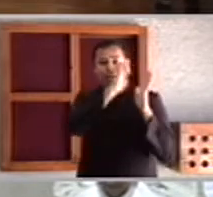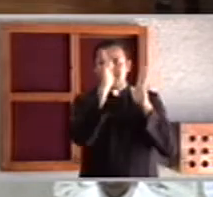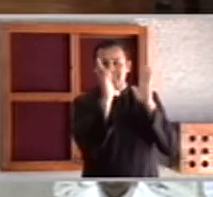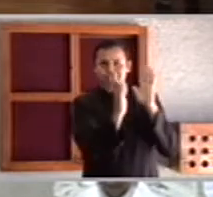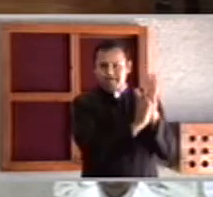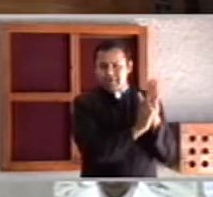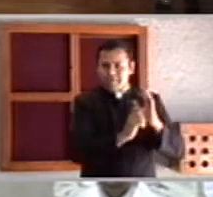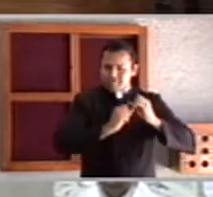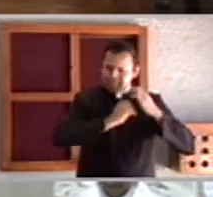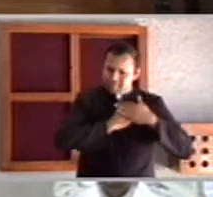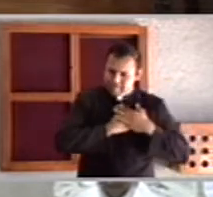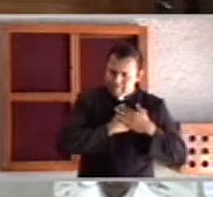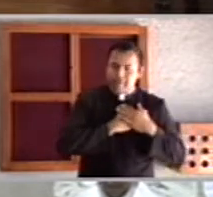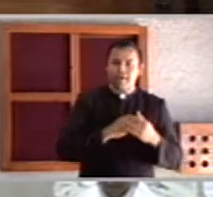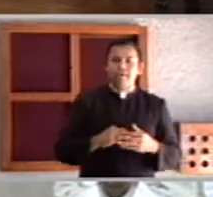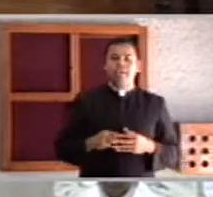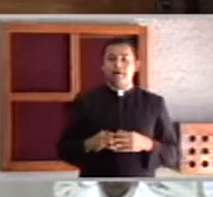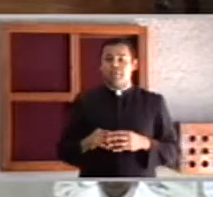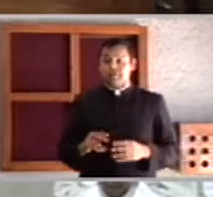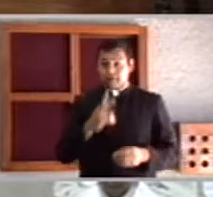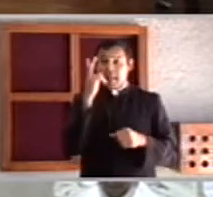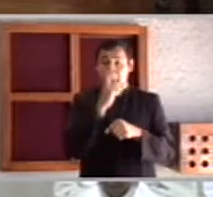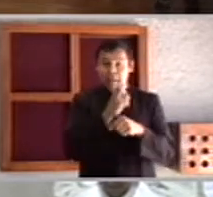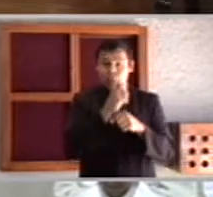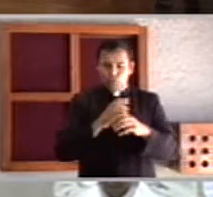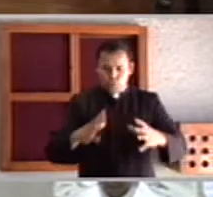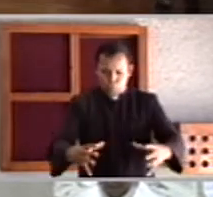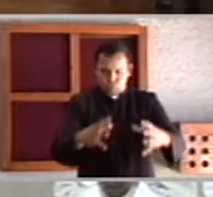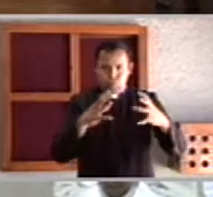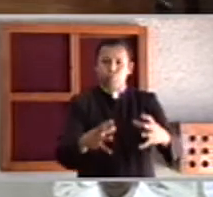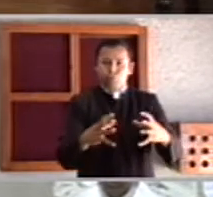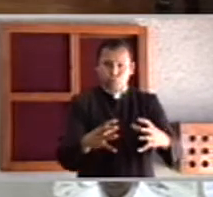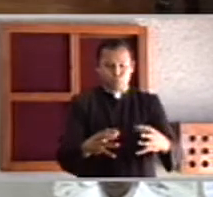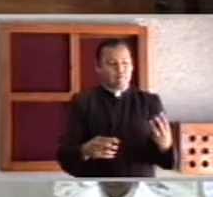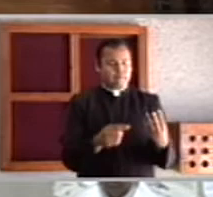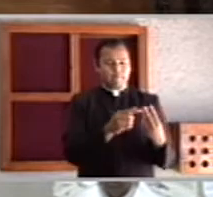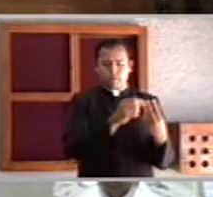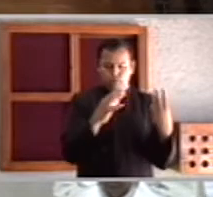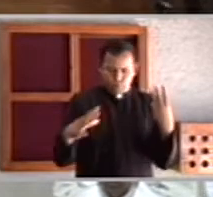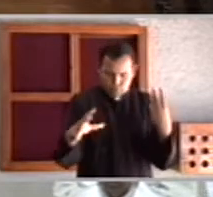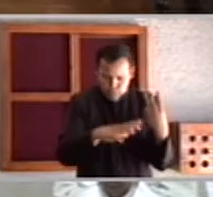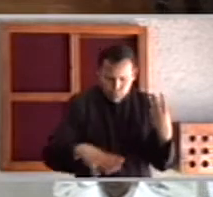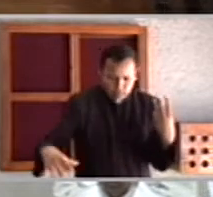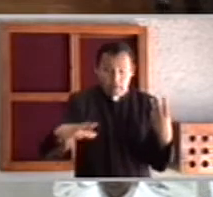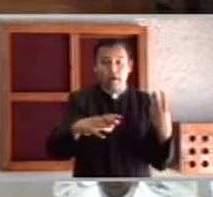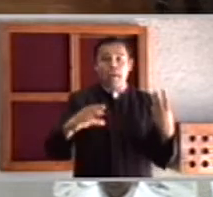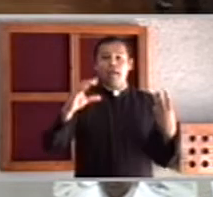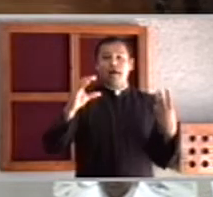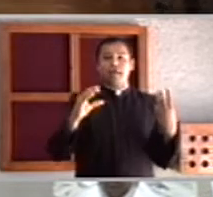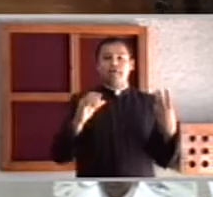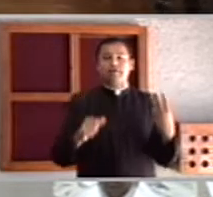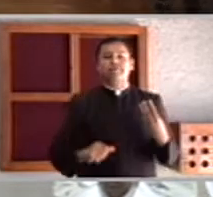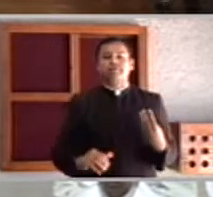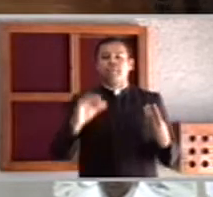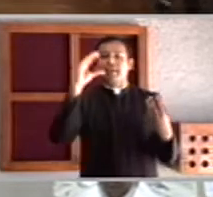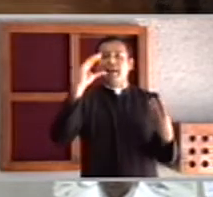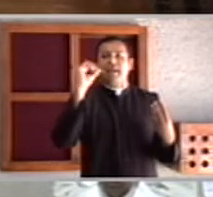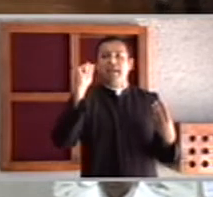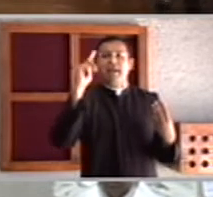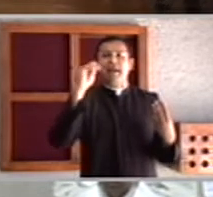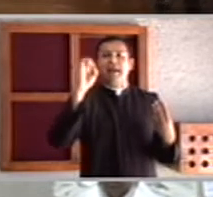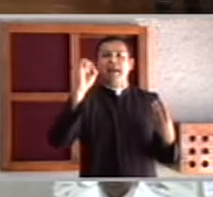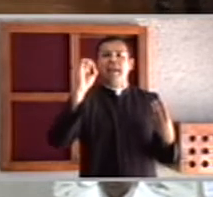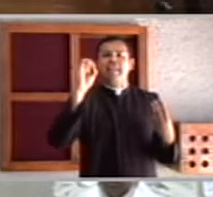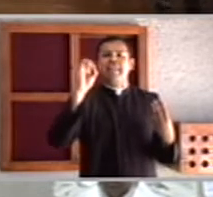El ánfora del aceite de los catecúmenos nos recuerda